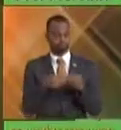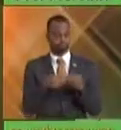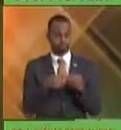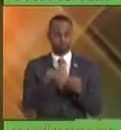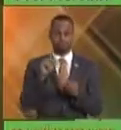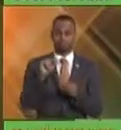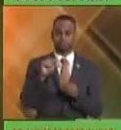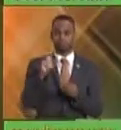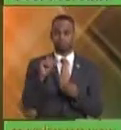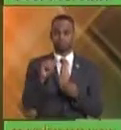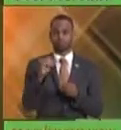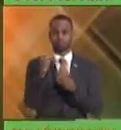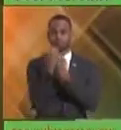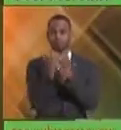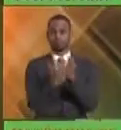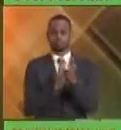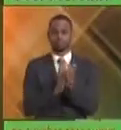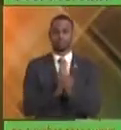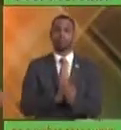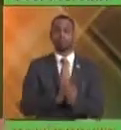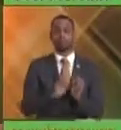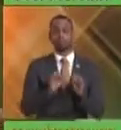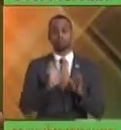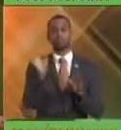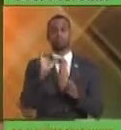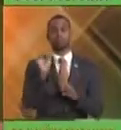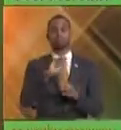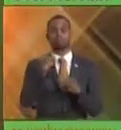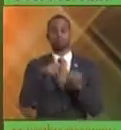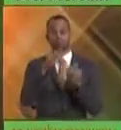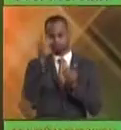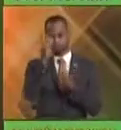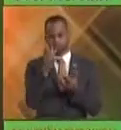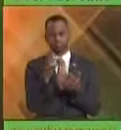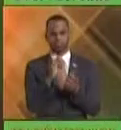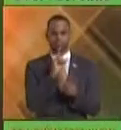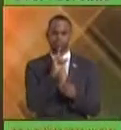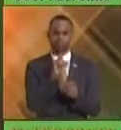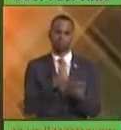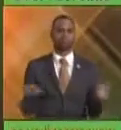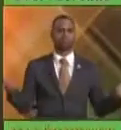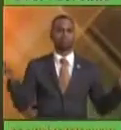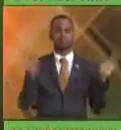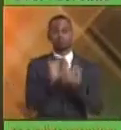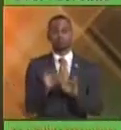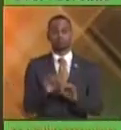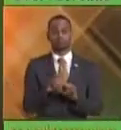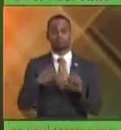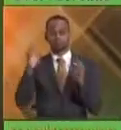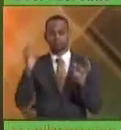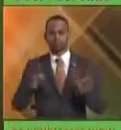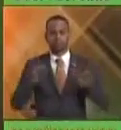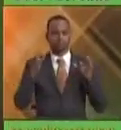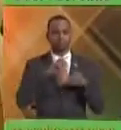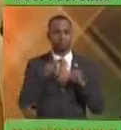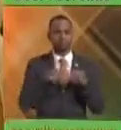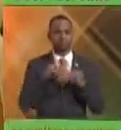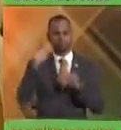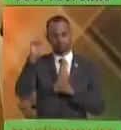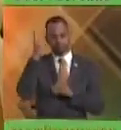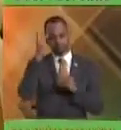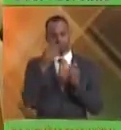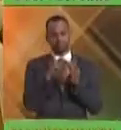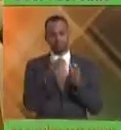2030 claro y el tema de los datos es vital tomar decisiones públicas decisiones sobre políticas públicas